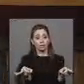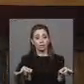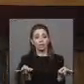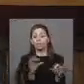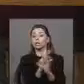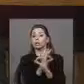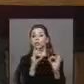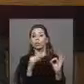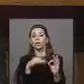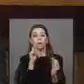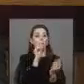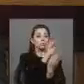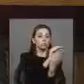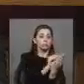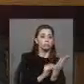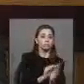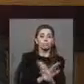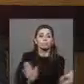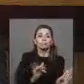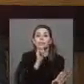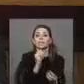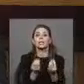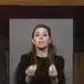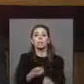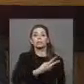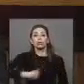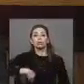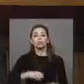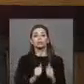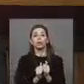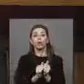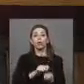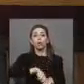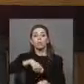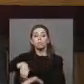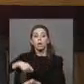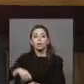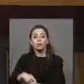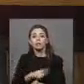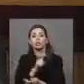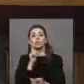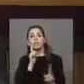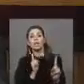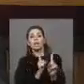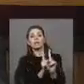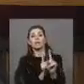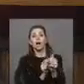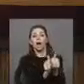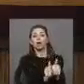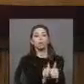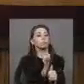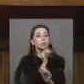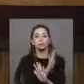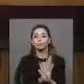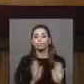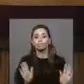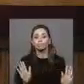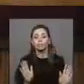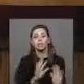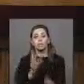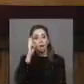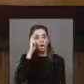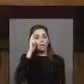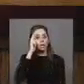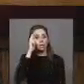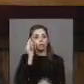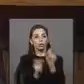Nunca hubo más registros ni detalles de lo ocurrido con otros compañeros, ni con nadie de quienes los acompañaron. Solo quedaron en el